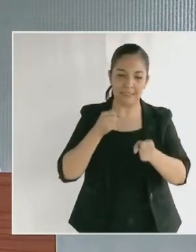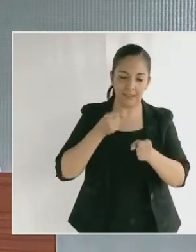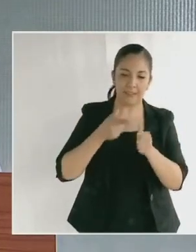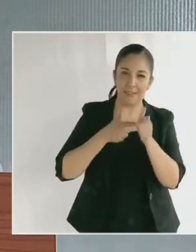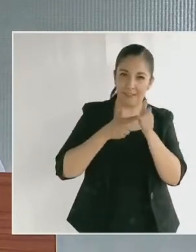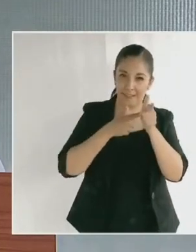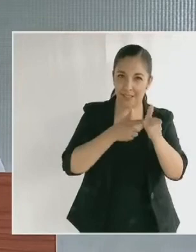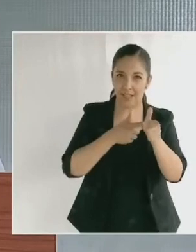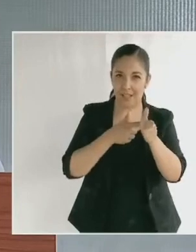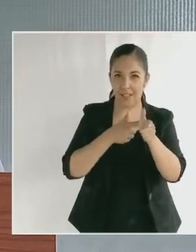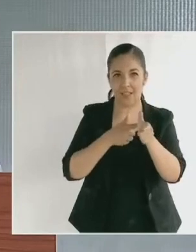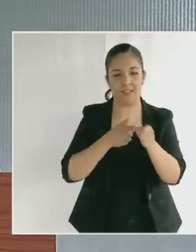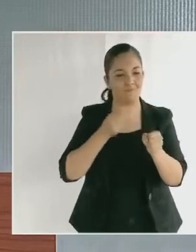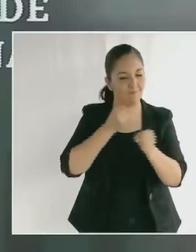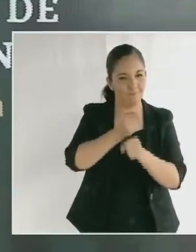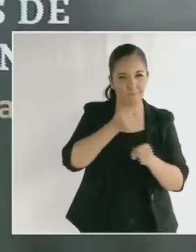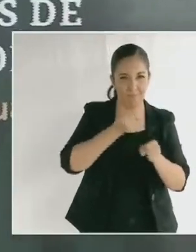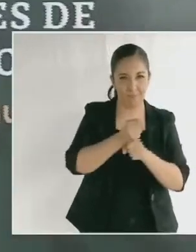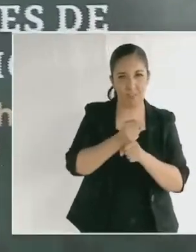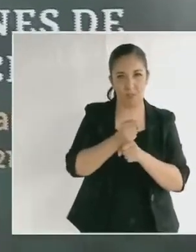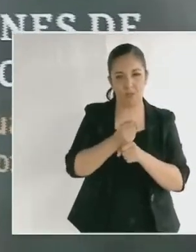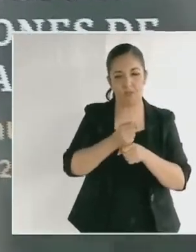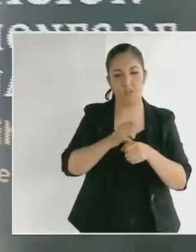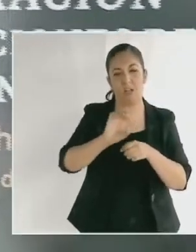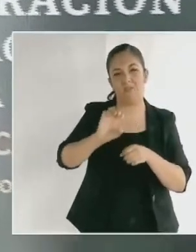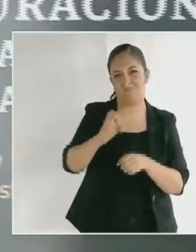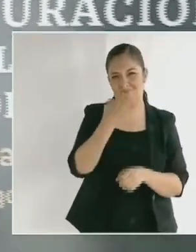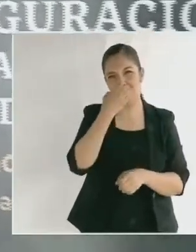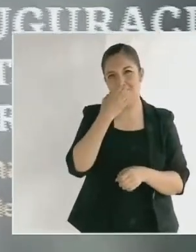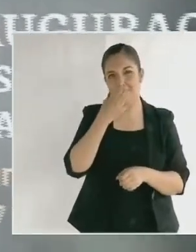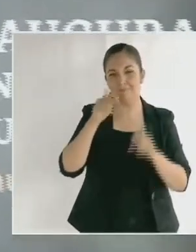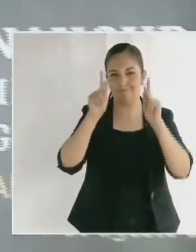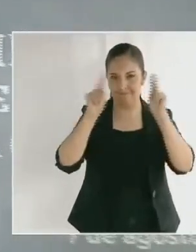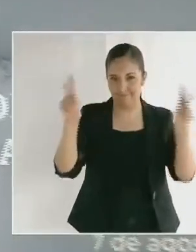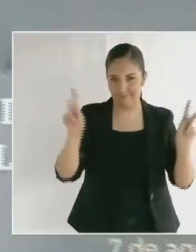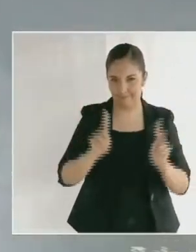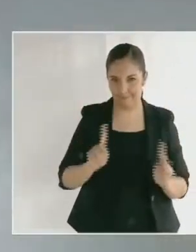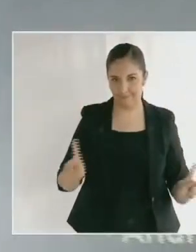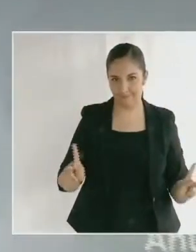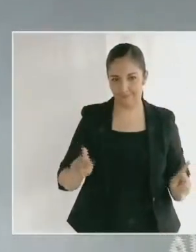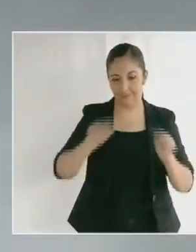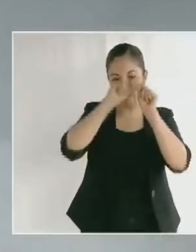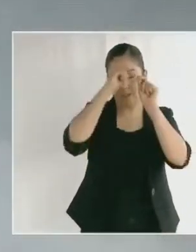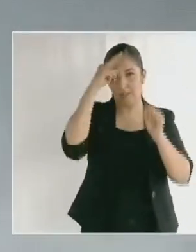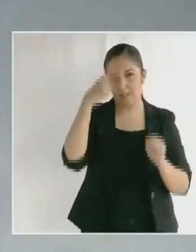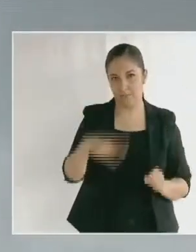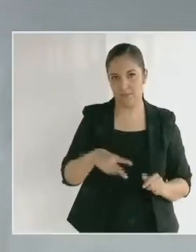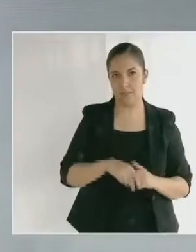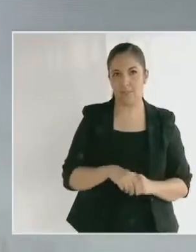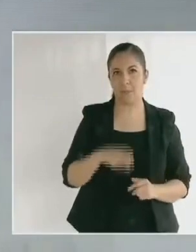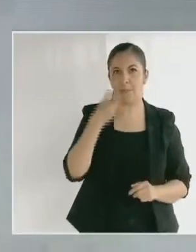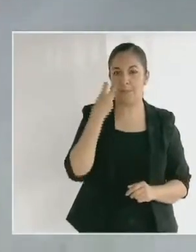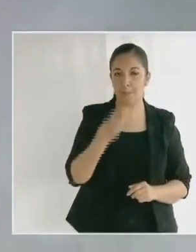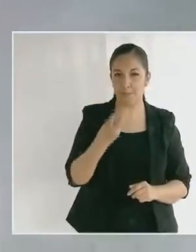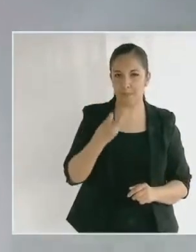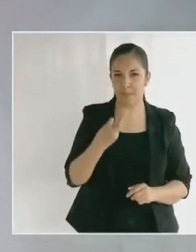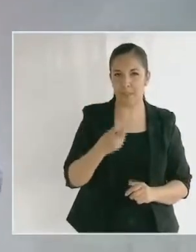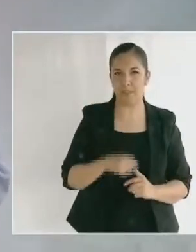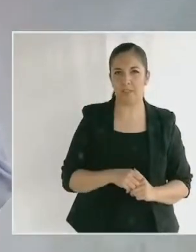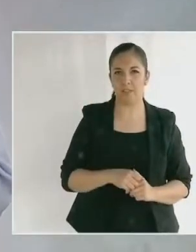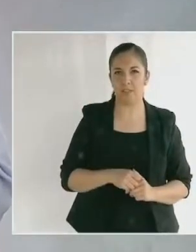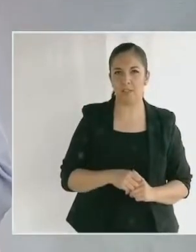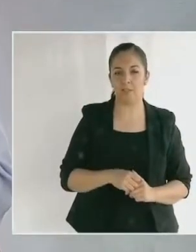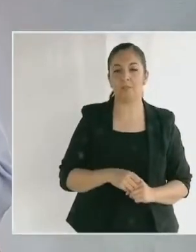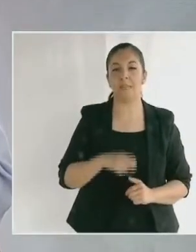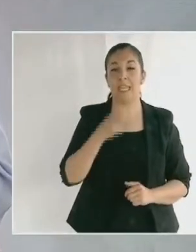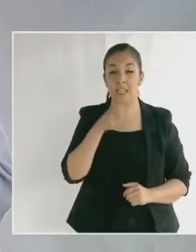luchando juntos en contra de los enemigos de la paz. Por este hecho y por esta presencia vigorosa de la